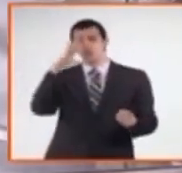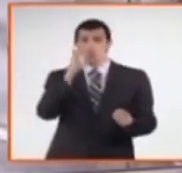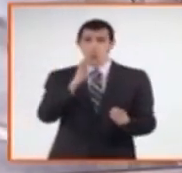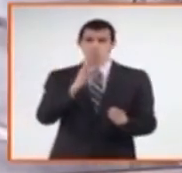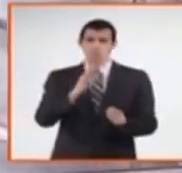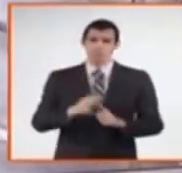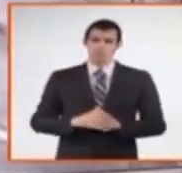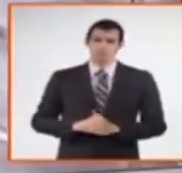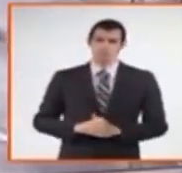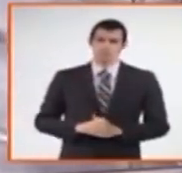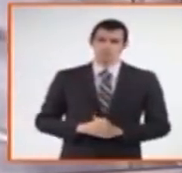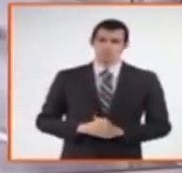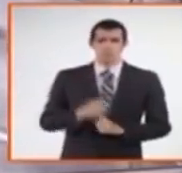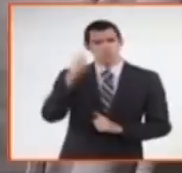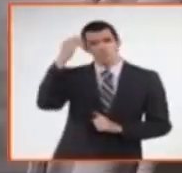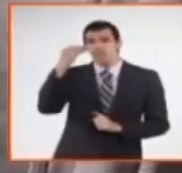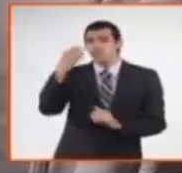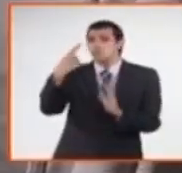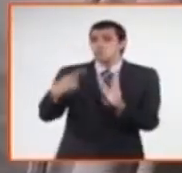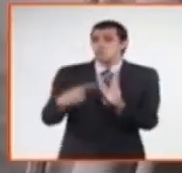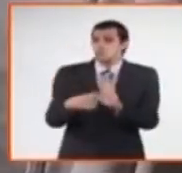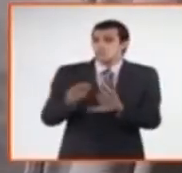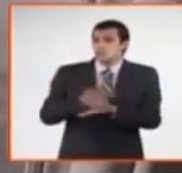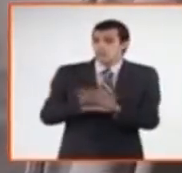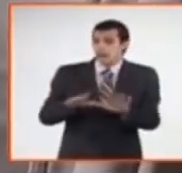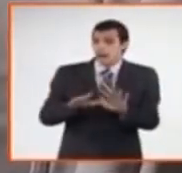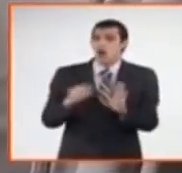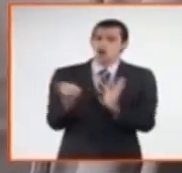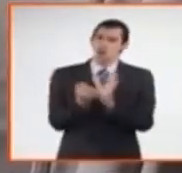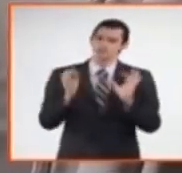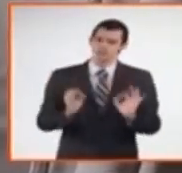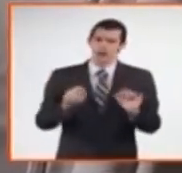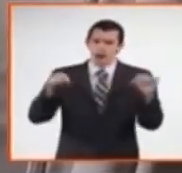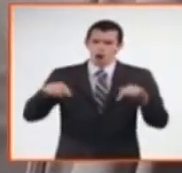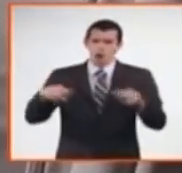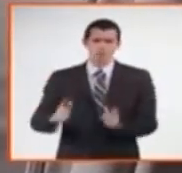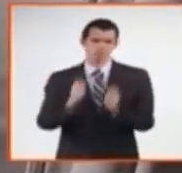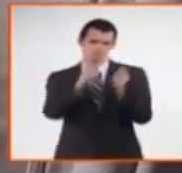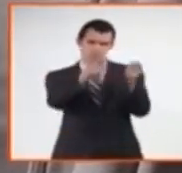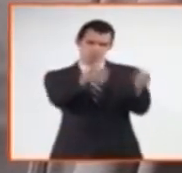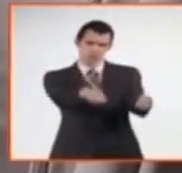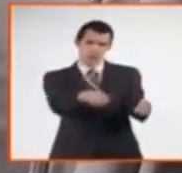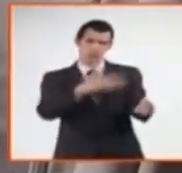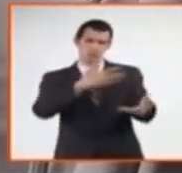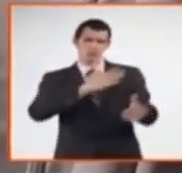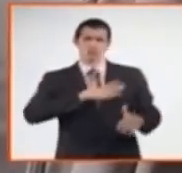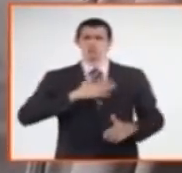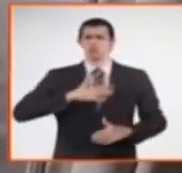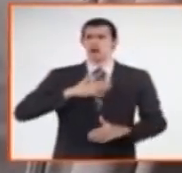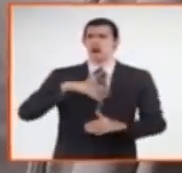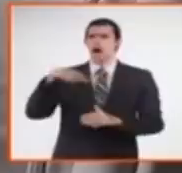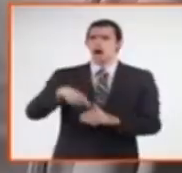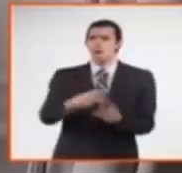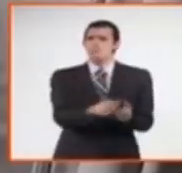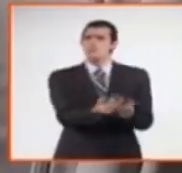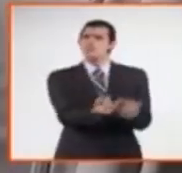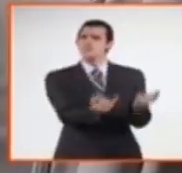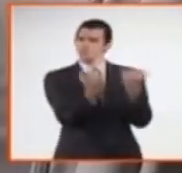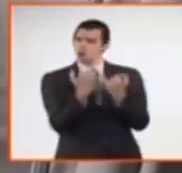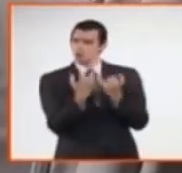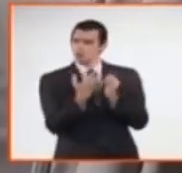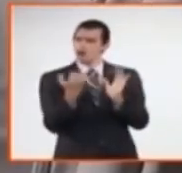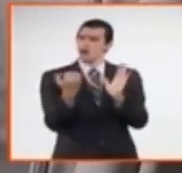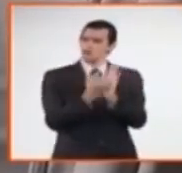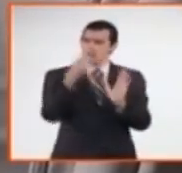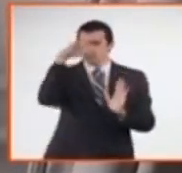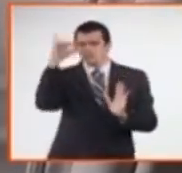primera noticia ya ha solicitado el autorizado de emergencia de soberana para el uso de población pediátricas y en toda la población